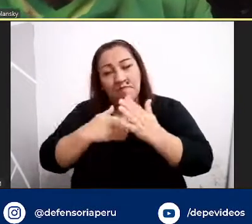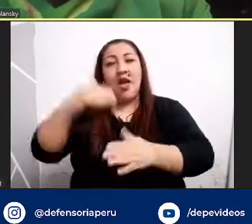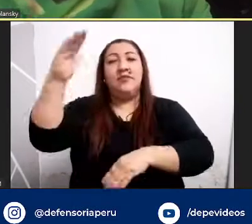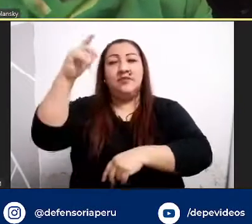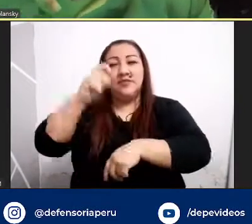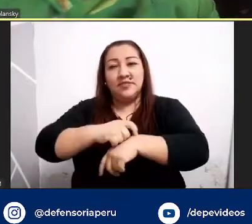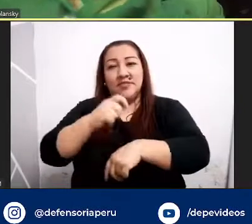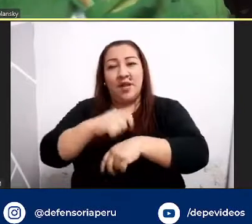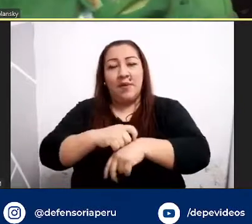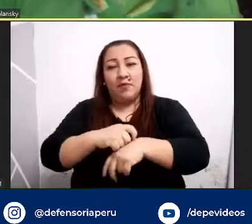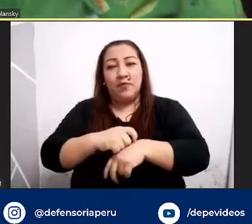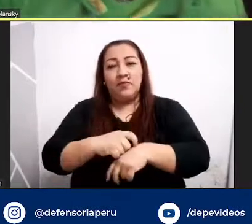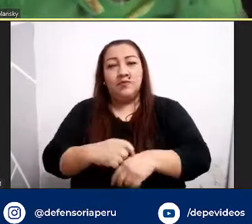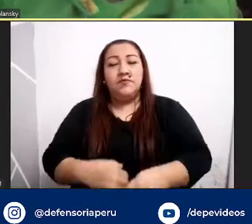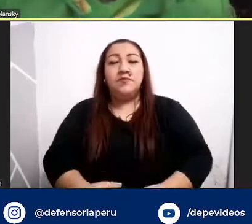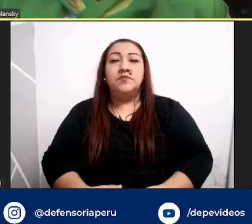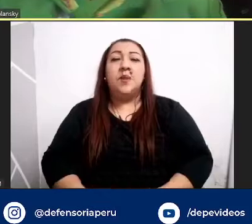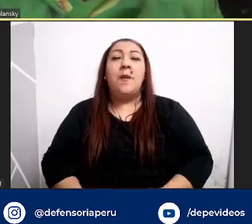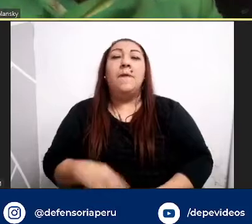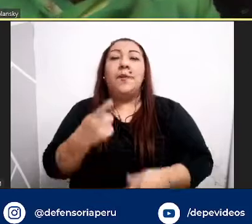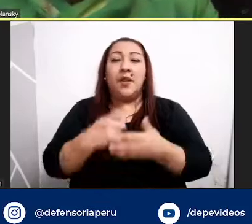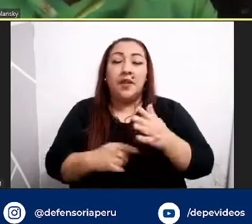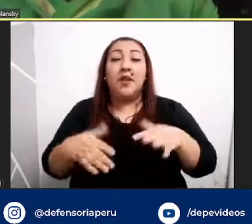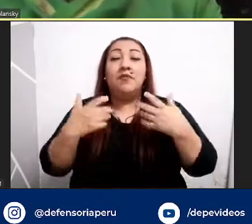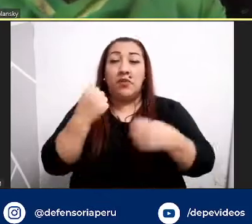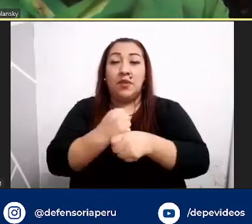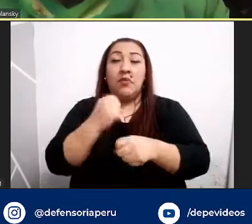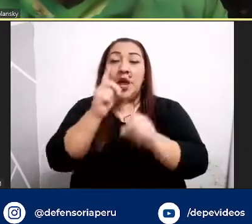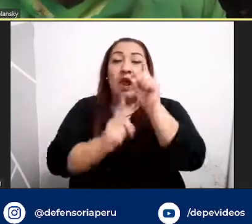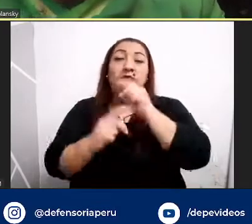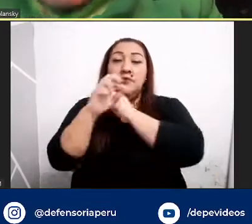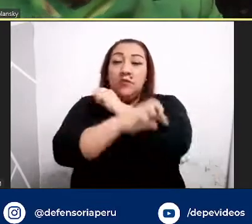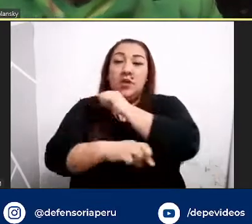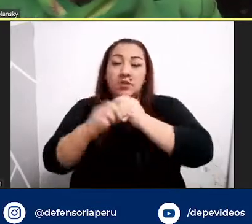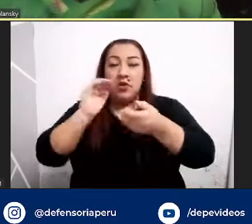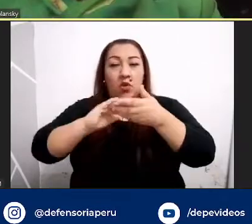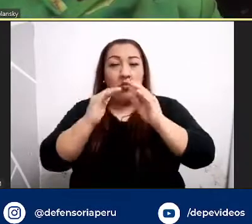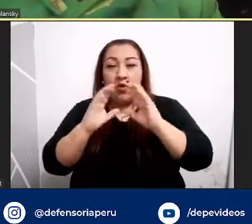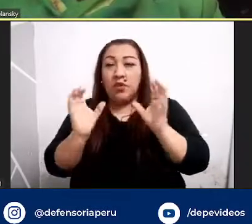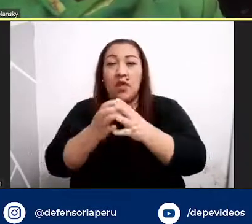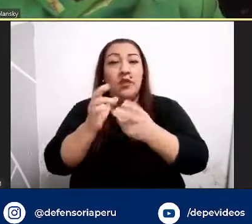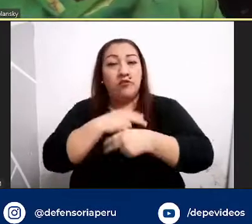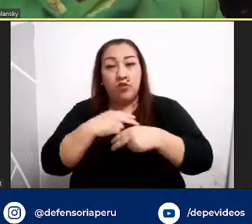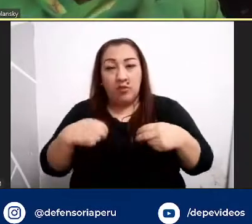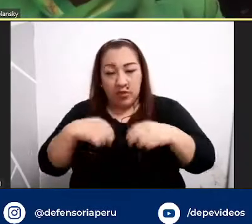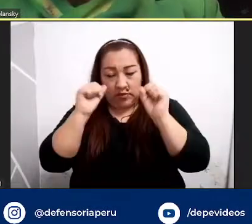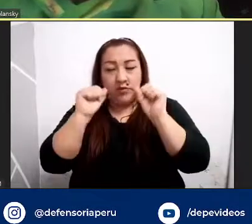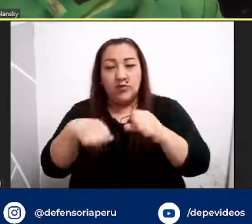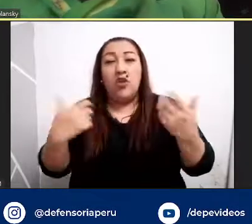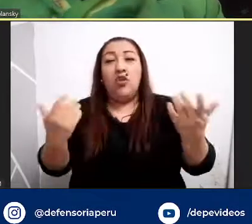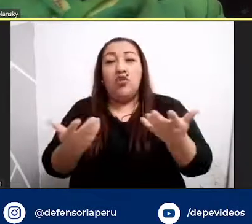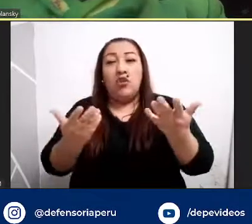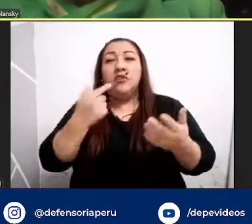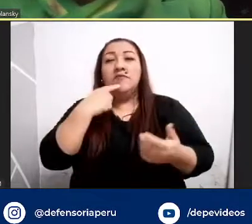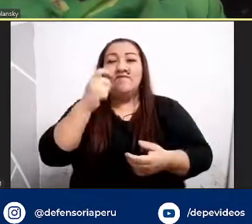que para siempre, mientras existan países y colectivos humanos en donde es